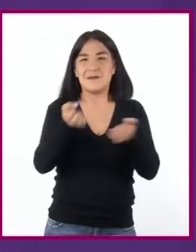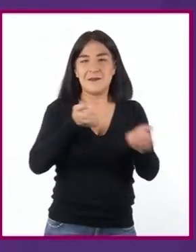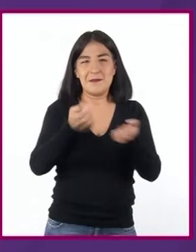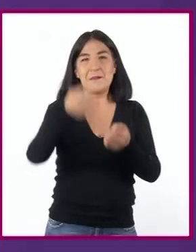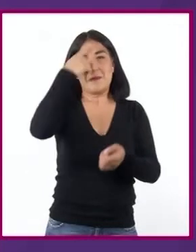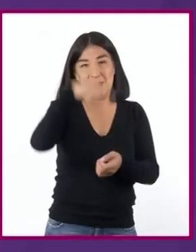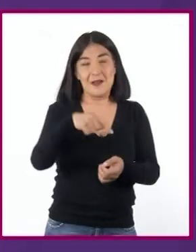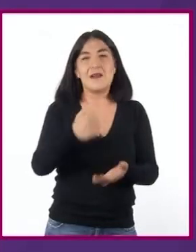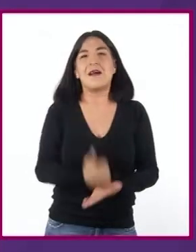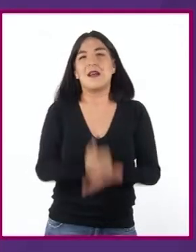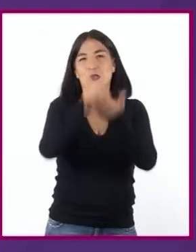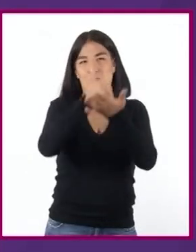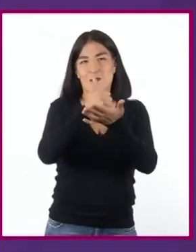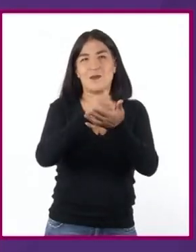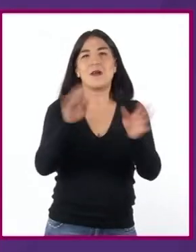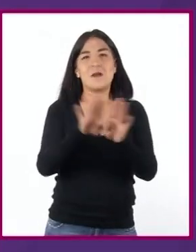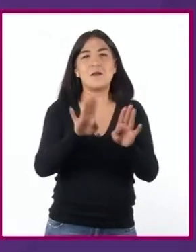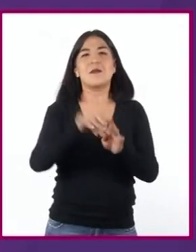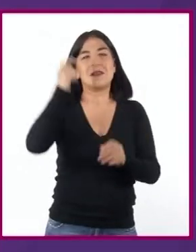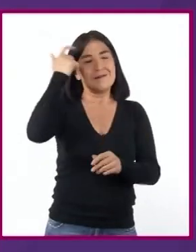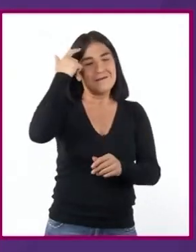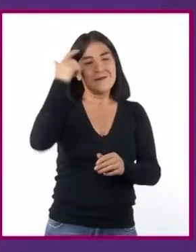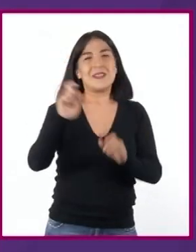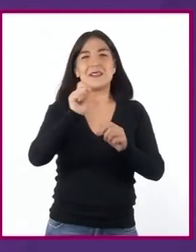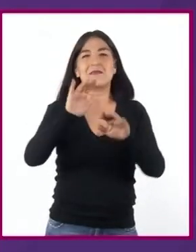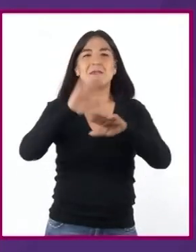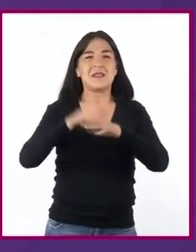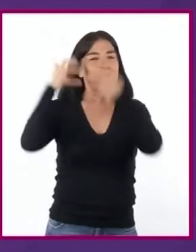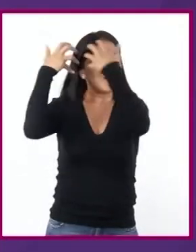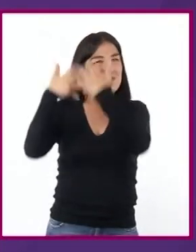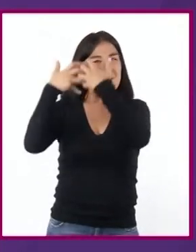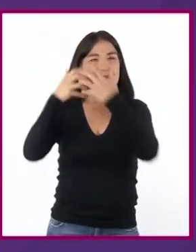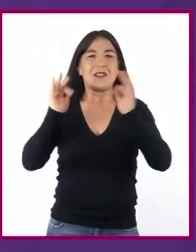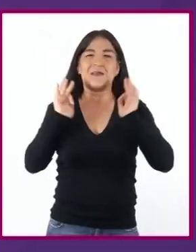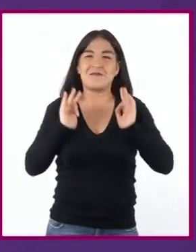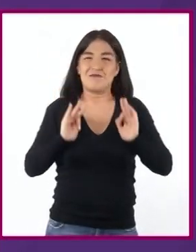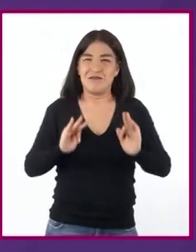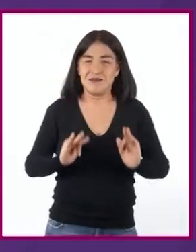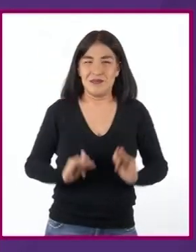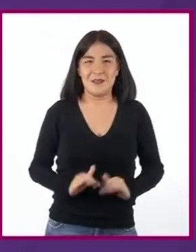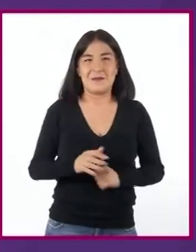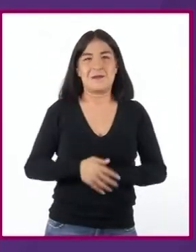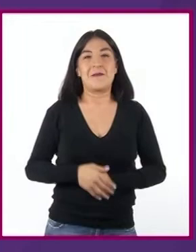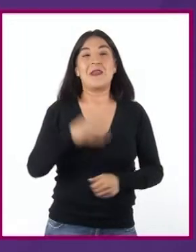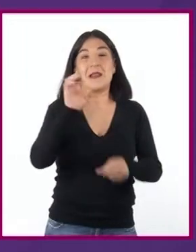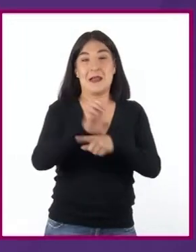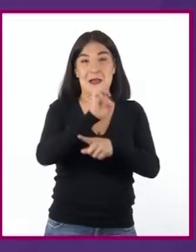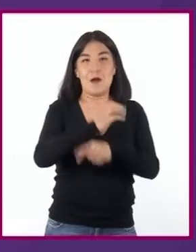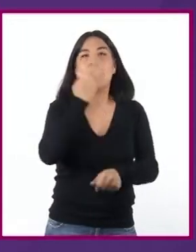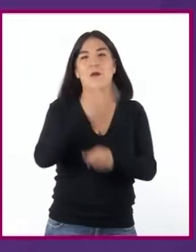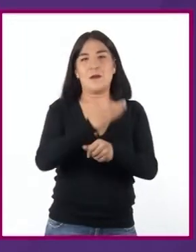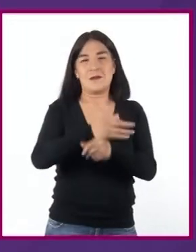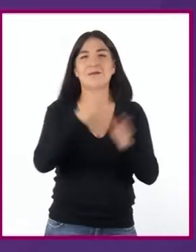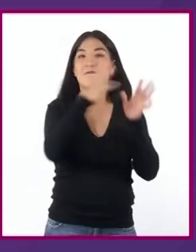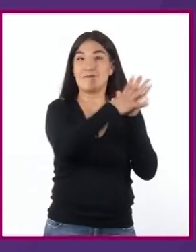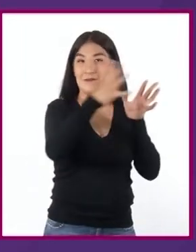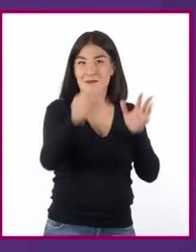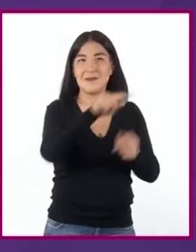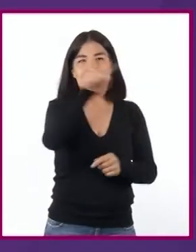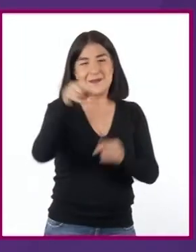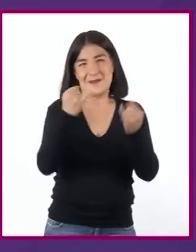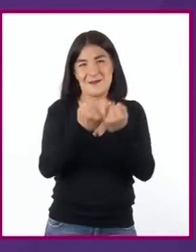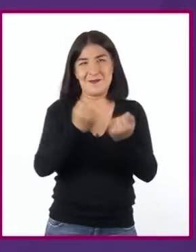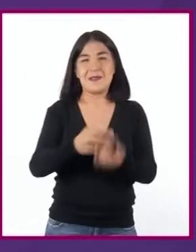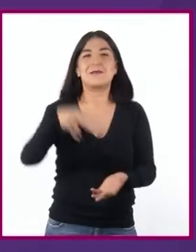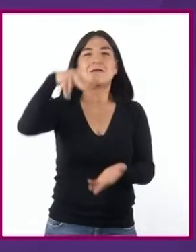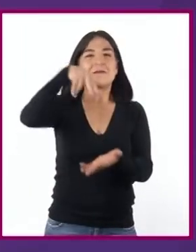nos permitirá alcanzar un estado mental más equilibrado. Y entonces ahora nos ponemos de pie para